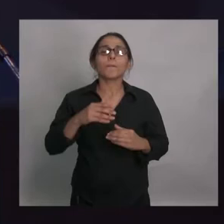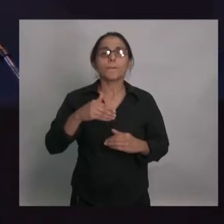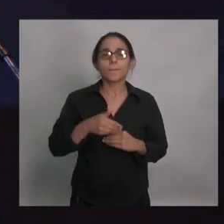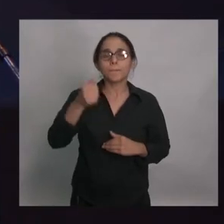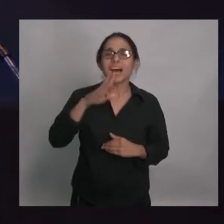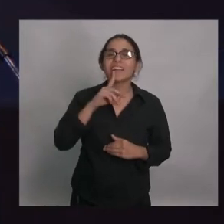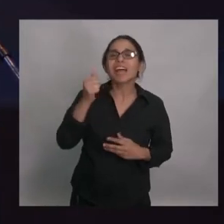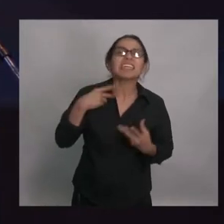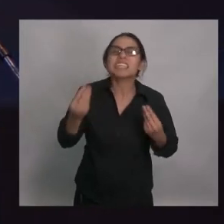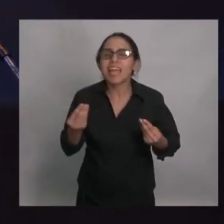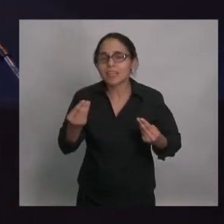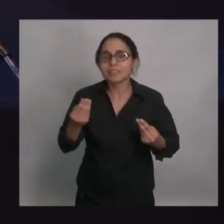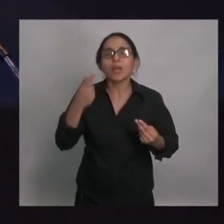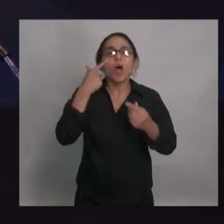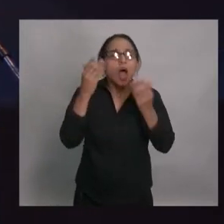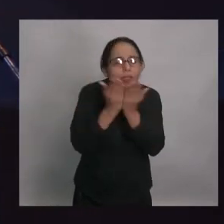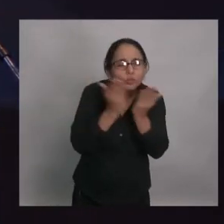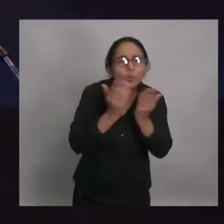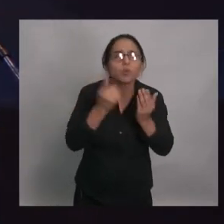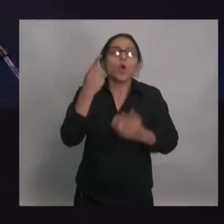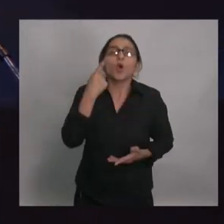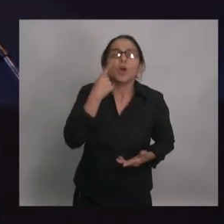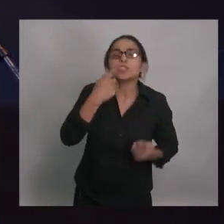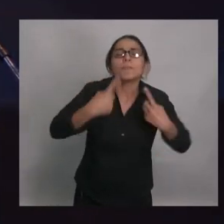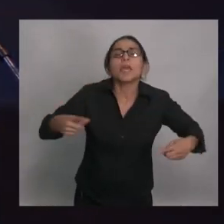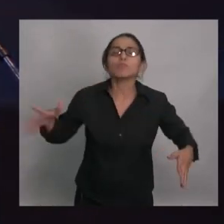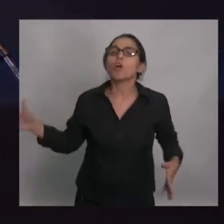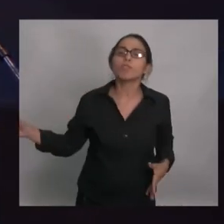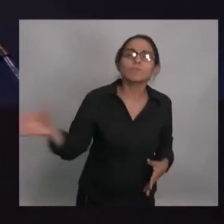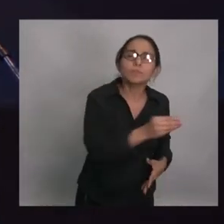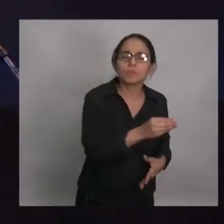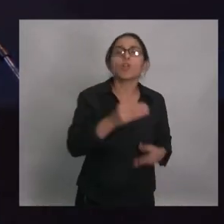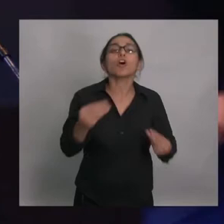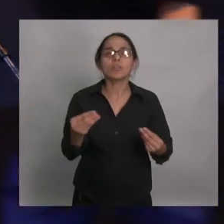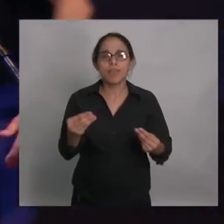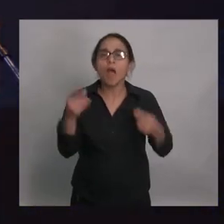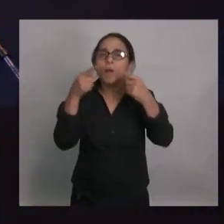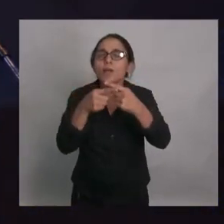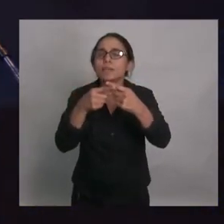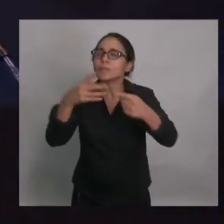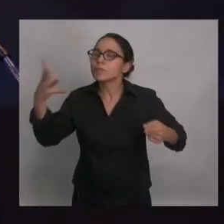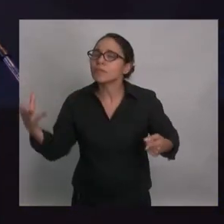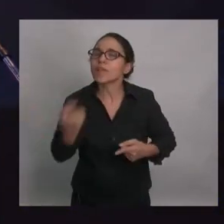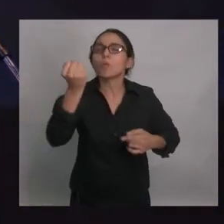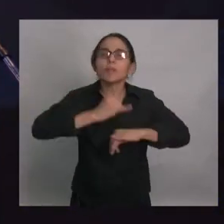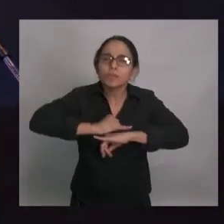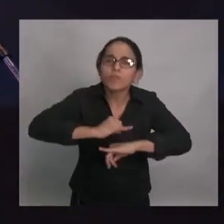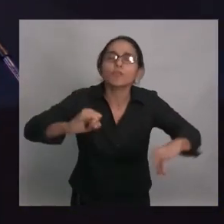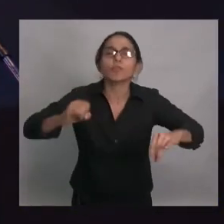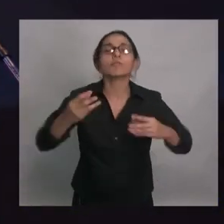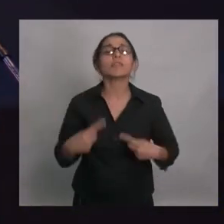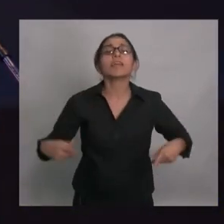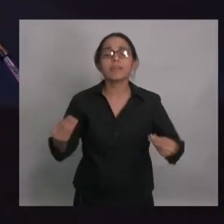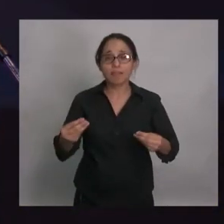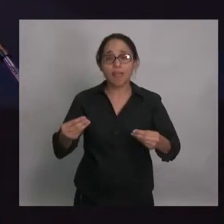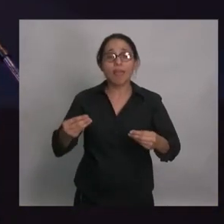epistémicas y apuesta por la producción de saberes colectivos promoviendo la recuperación y difusión de las experiencias